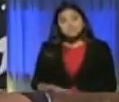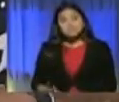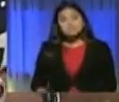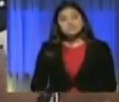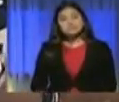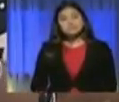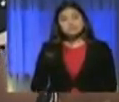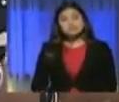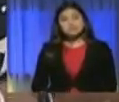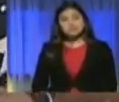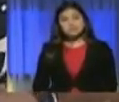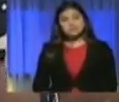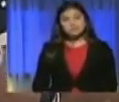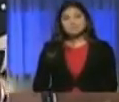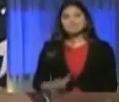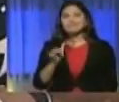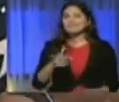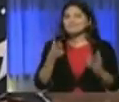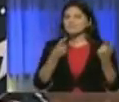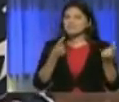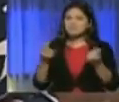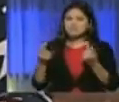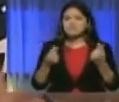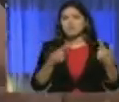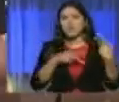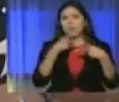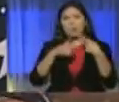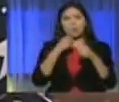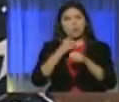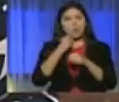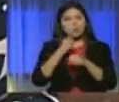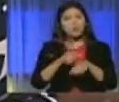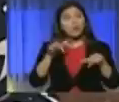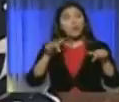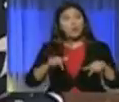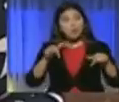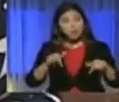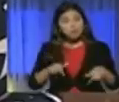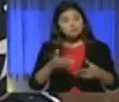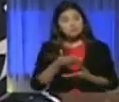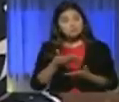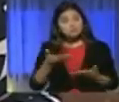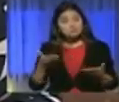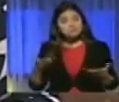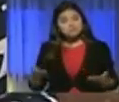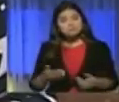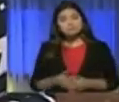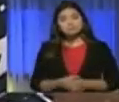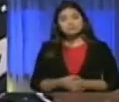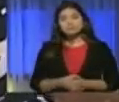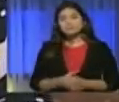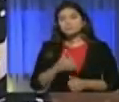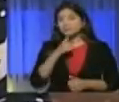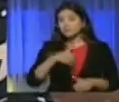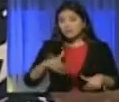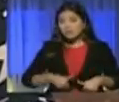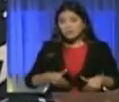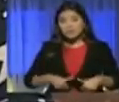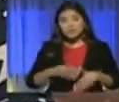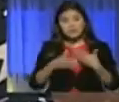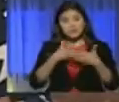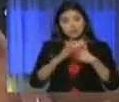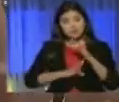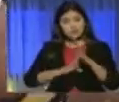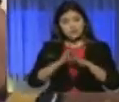asumir esta economía social productiva que hoy estamos emprendiendo.